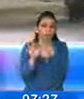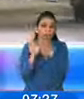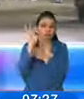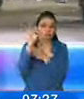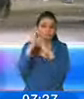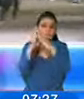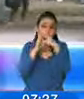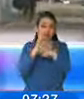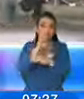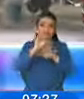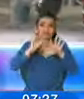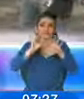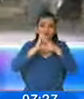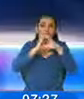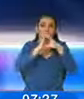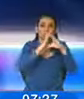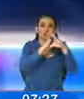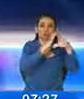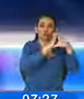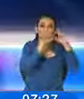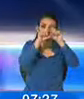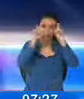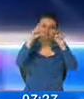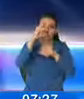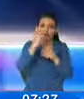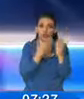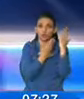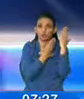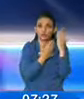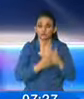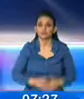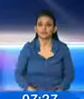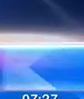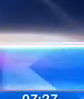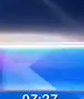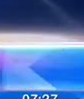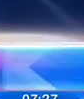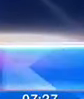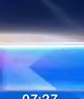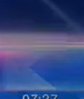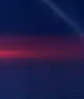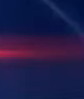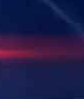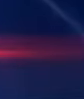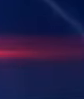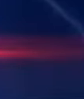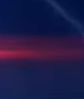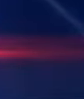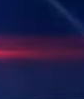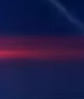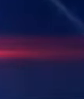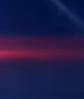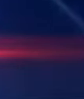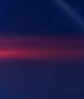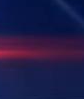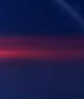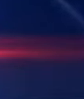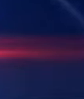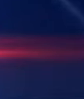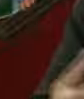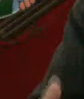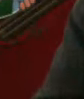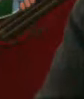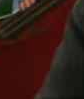será de 27 unidades de las operadoras Condorval, Marco Polo, Los Chillos, San Pedro de Amaguaña, Carlos Brito, Transcapelo y